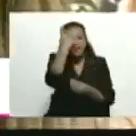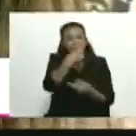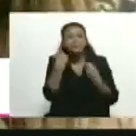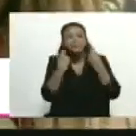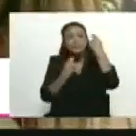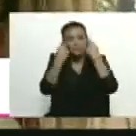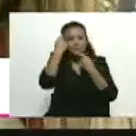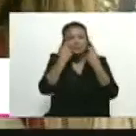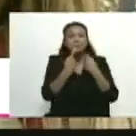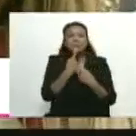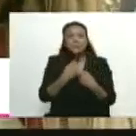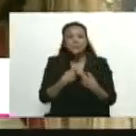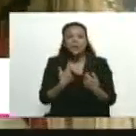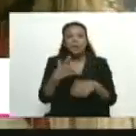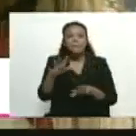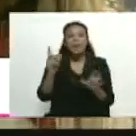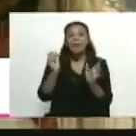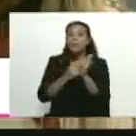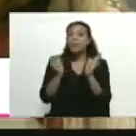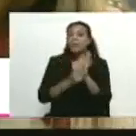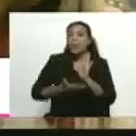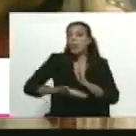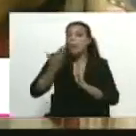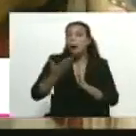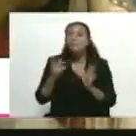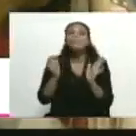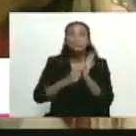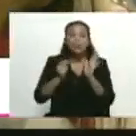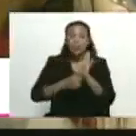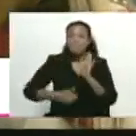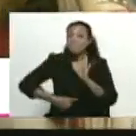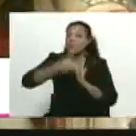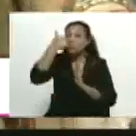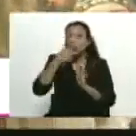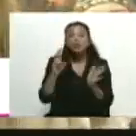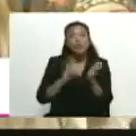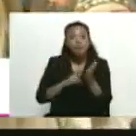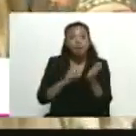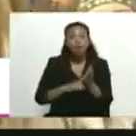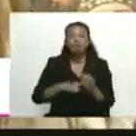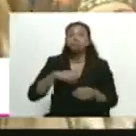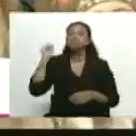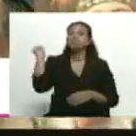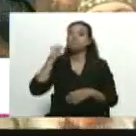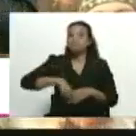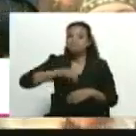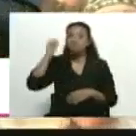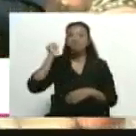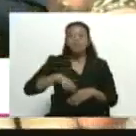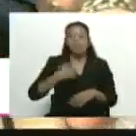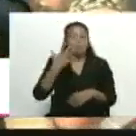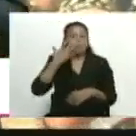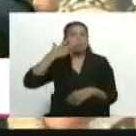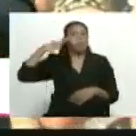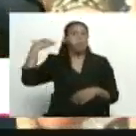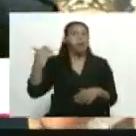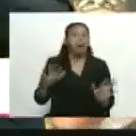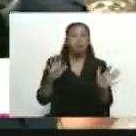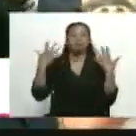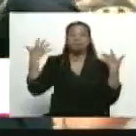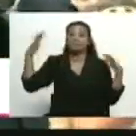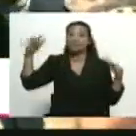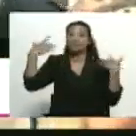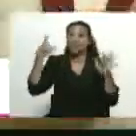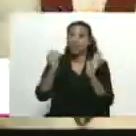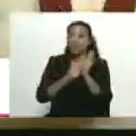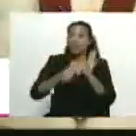Me dice que tuviste la máxima nota de tu liceo. Sí. ¿Eso es verdad? Sí, sí, es verdad. Oye, amale un aplauso, vale.